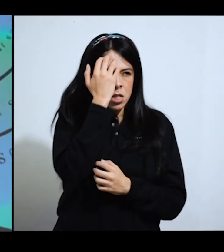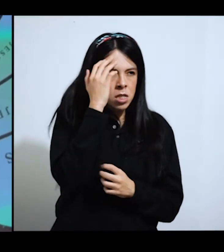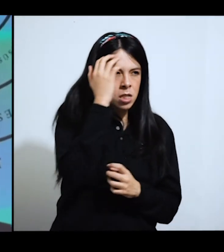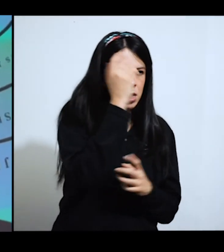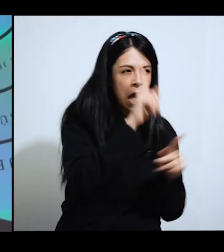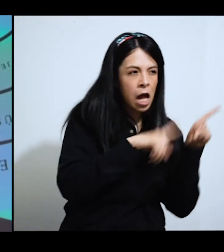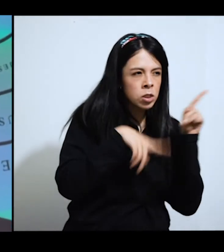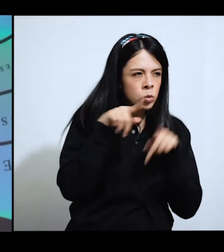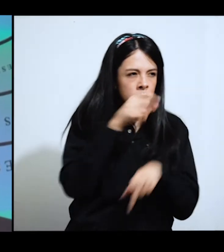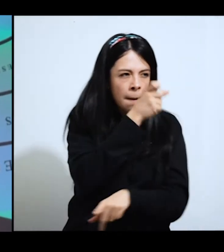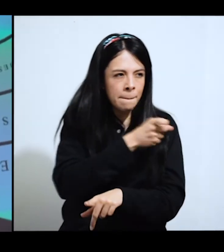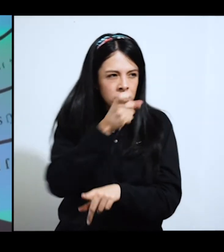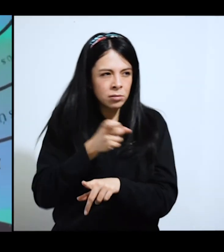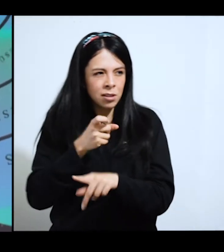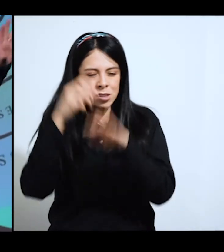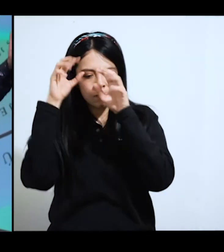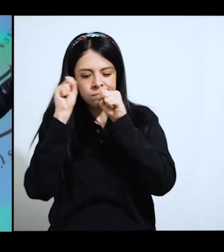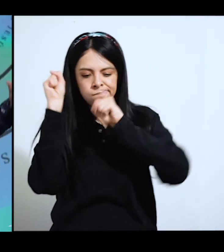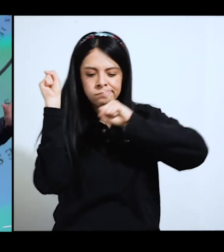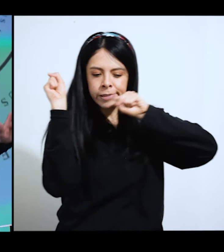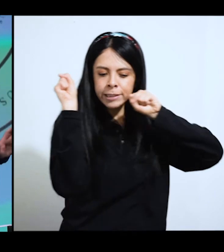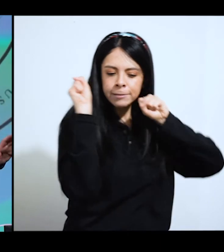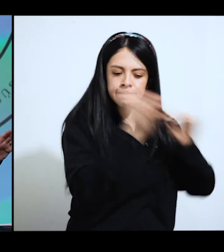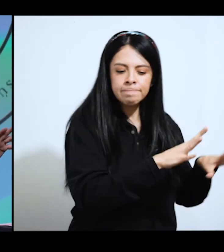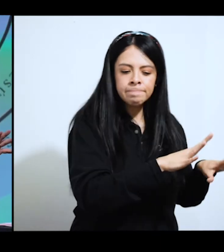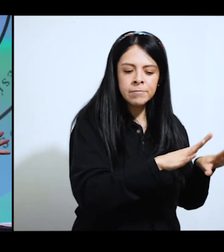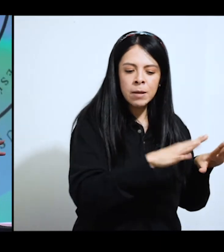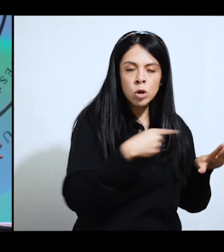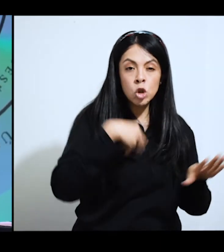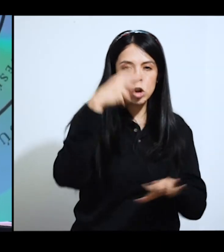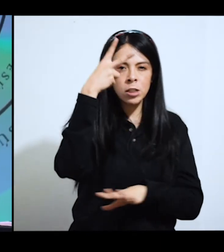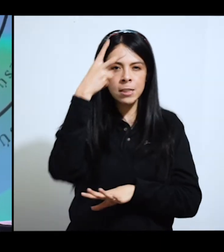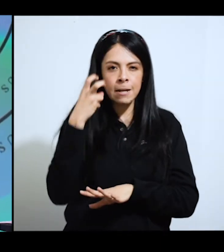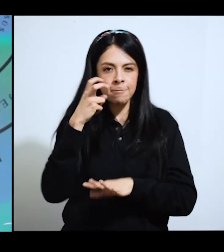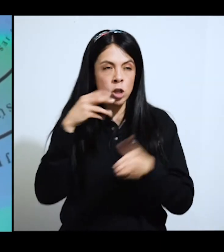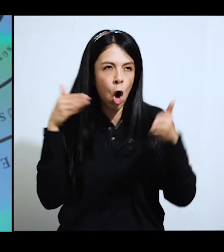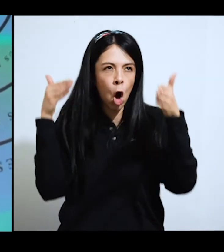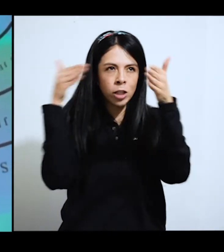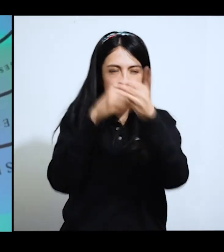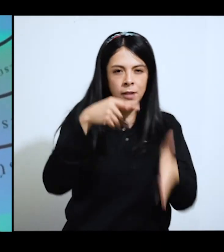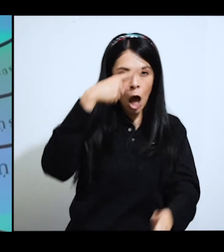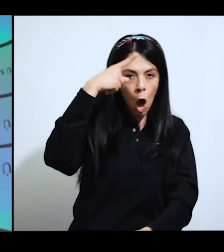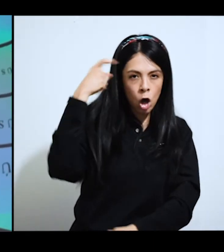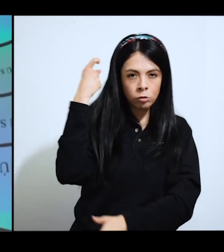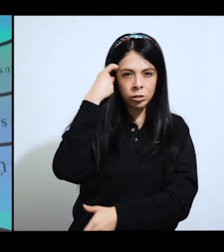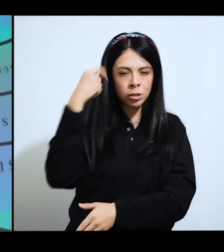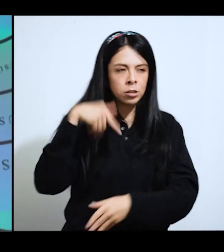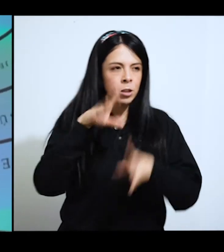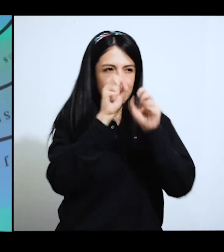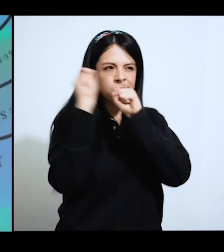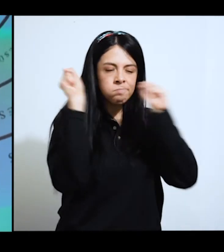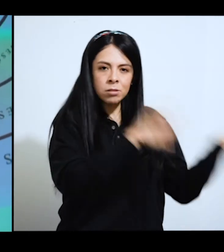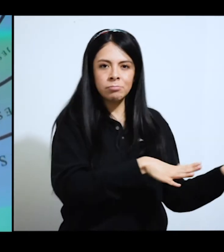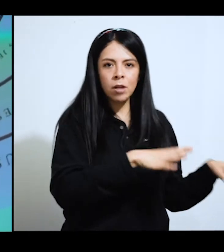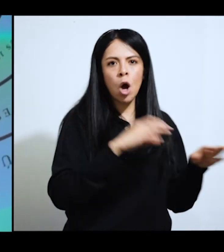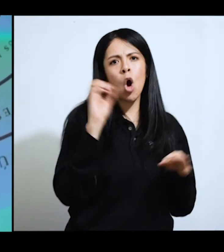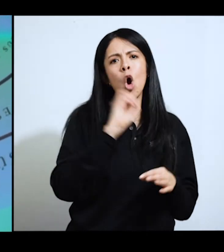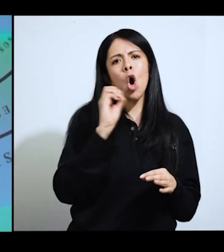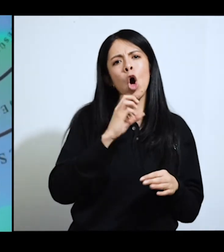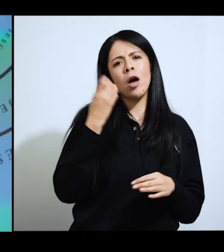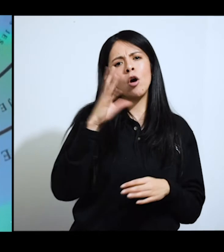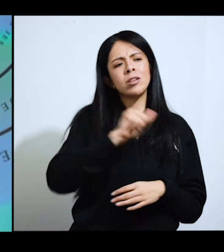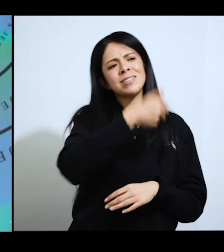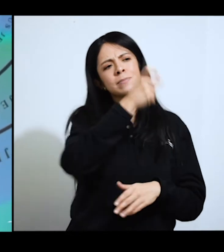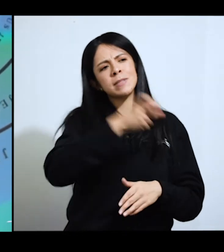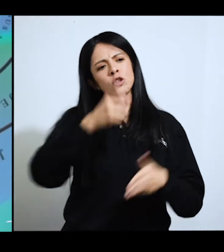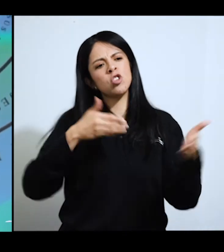fuera de mi vida. Toda rabia en contra del gobierno, en contra de las otras personas.